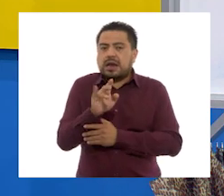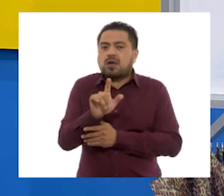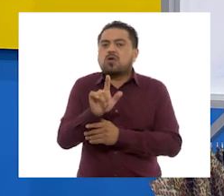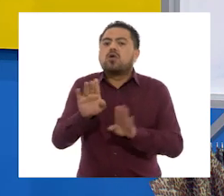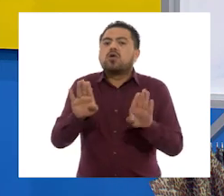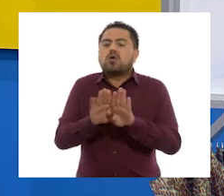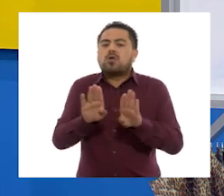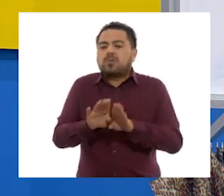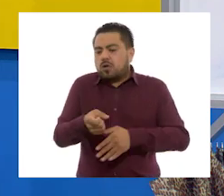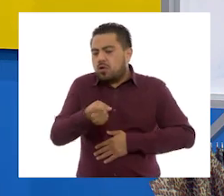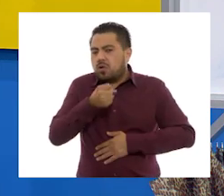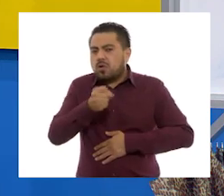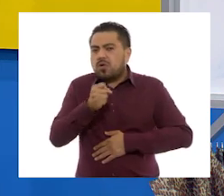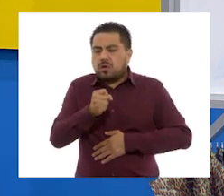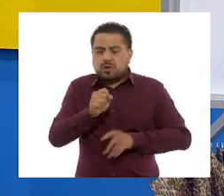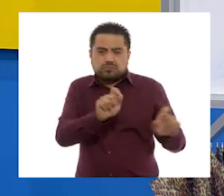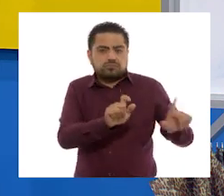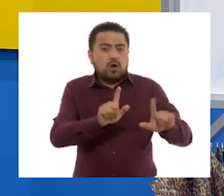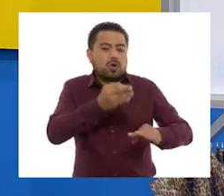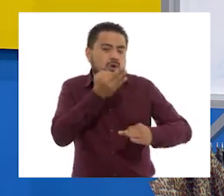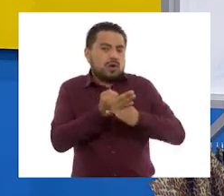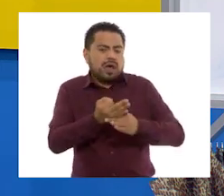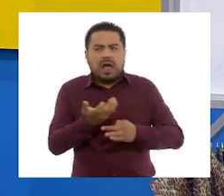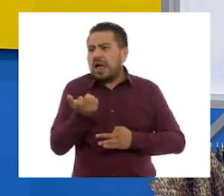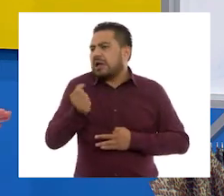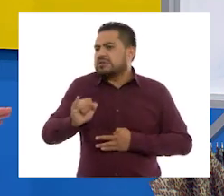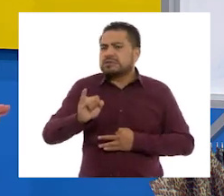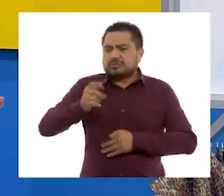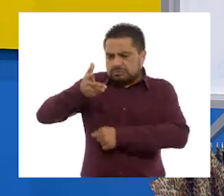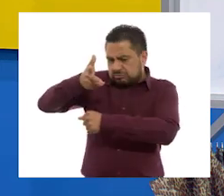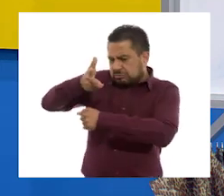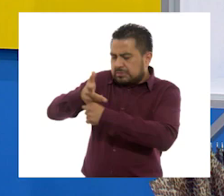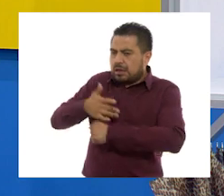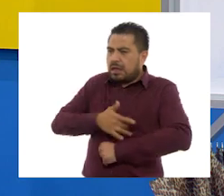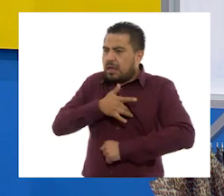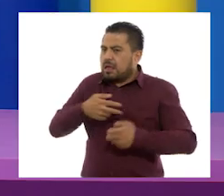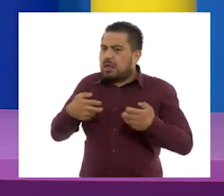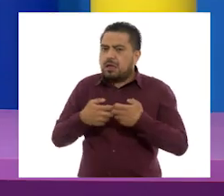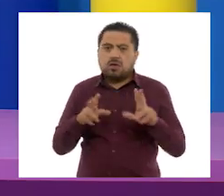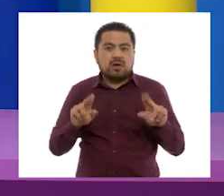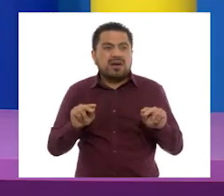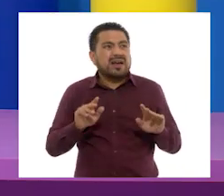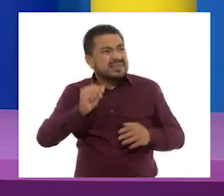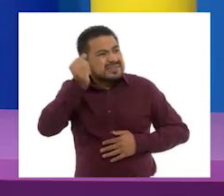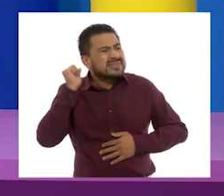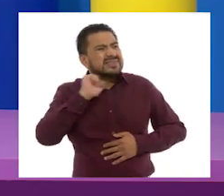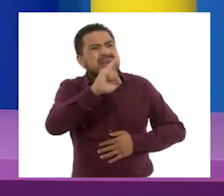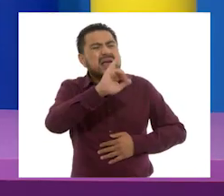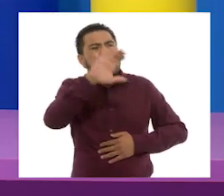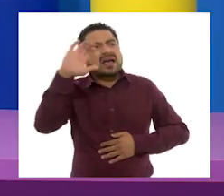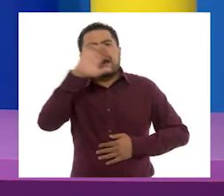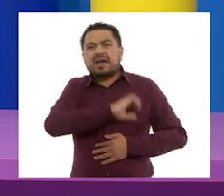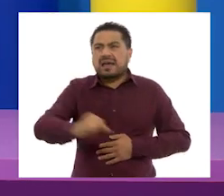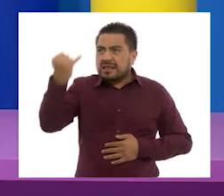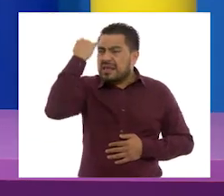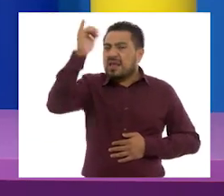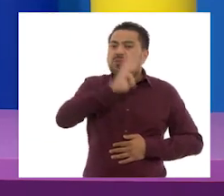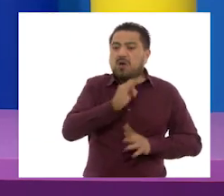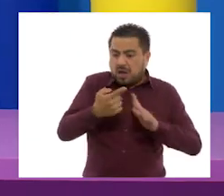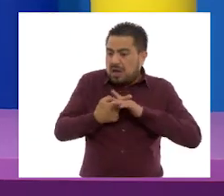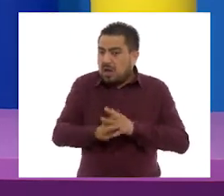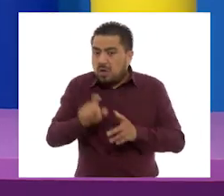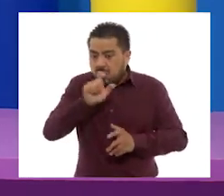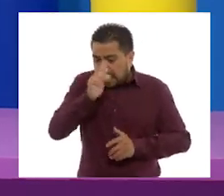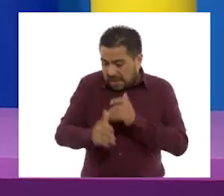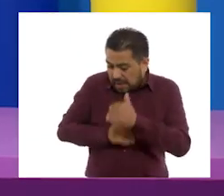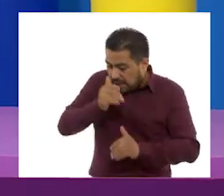ser conductor de este programa y así que ya la cámara no lo ponga nervioso. ¡Uy, sí! ¡Me encanta la idea! Podemos empezar en cuanto se